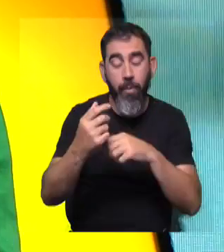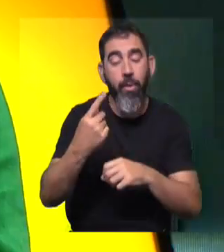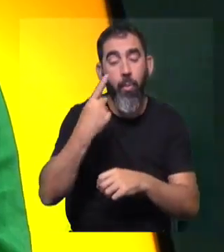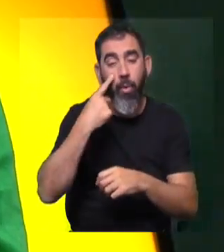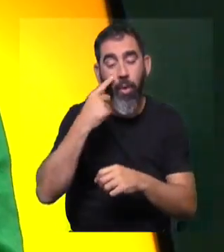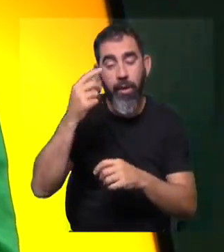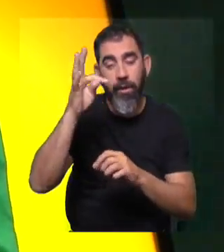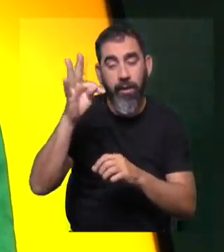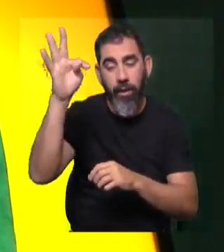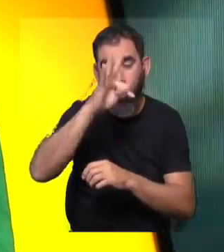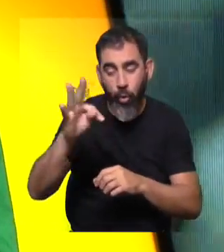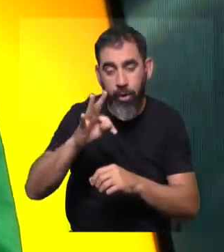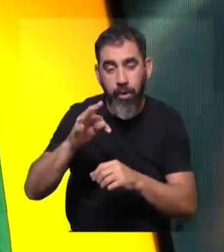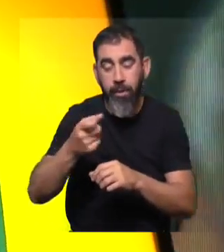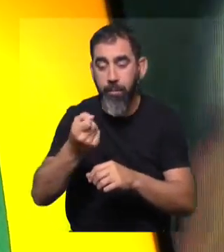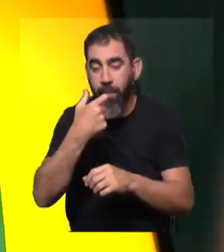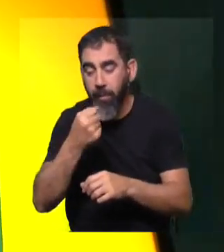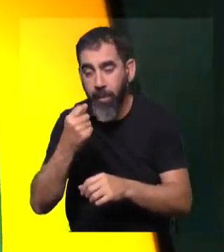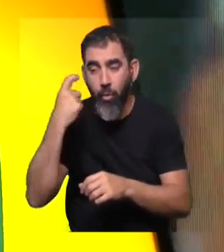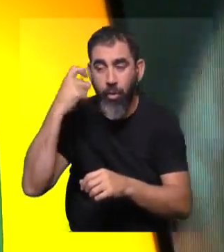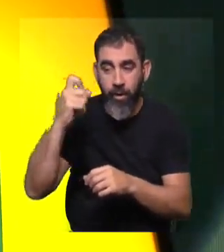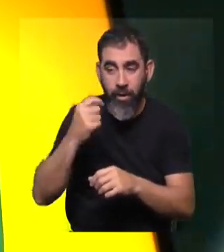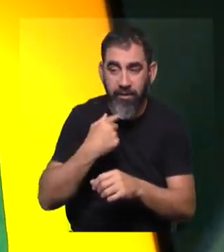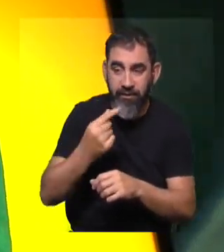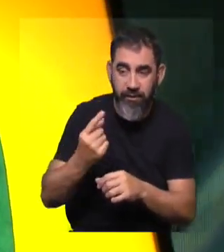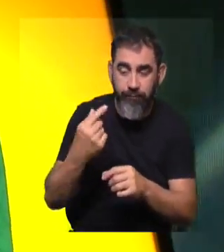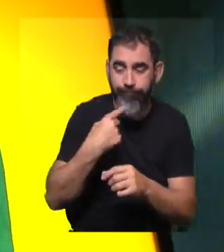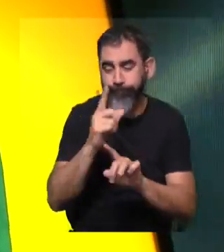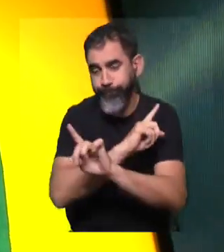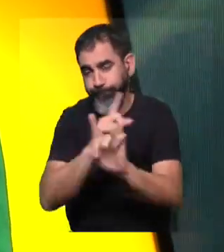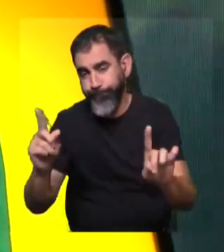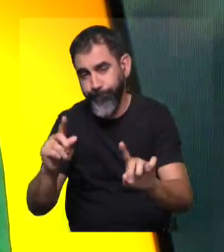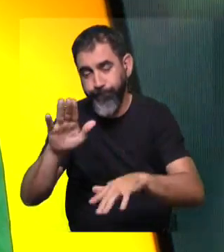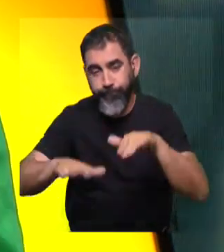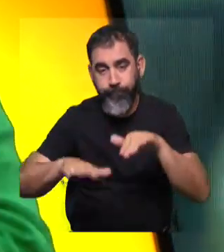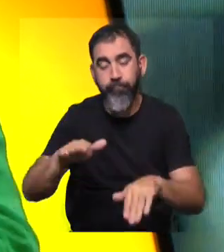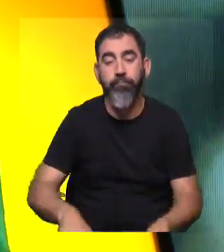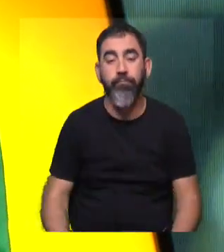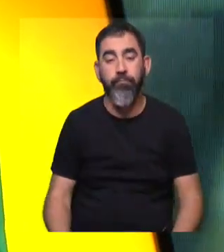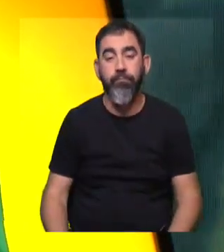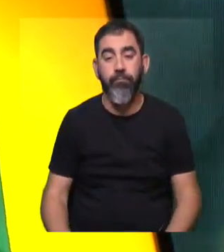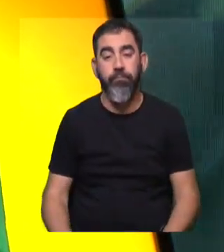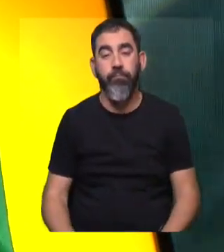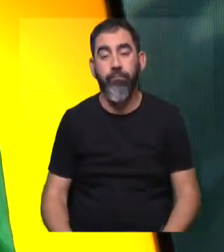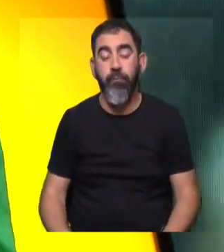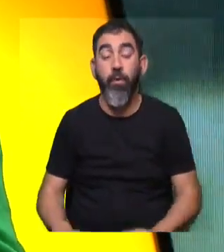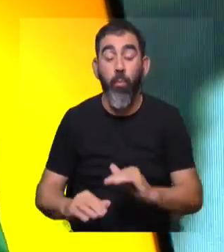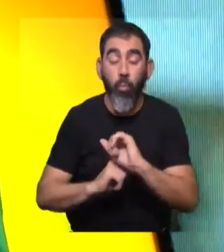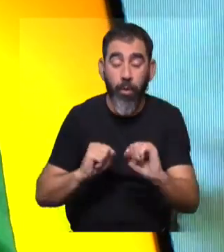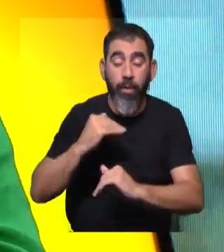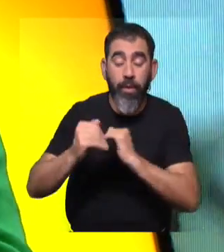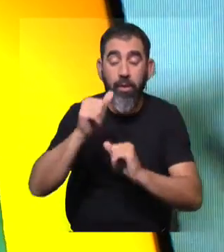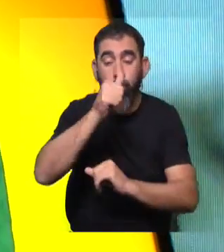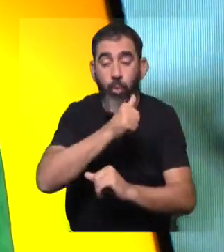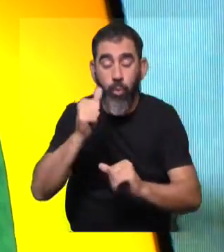teorías, fármacos, ideas, para ver si realmente se cumple lo que los investigadores piensan y eventualmente desarrollar una